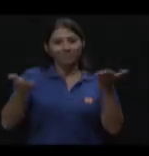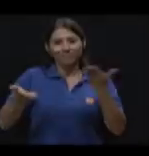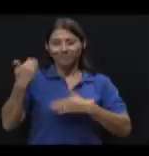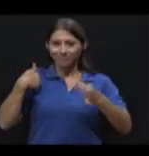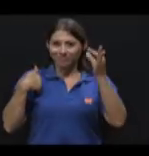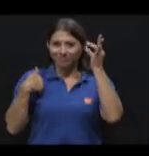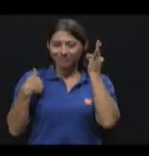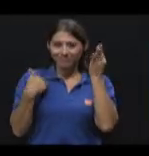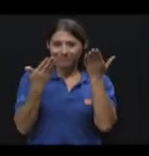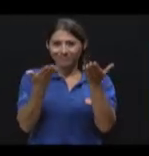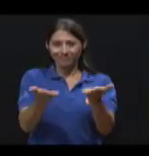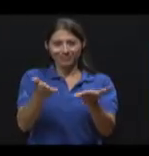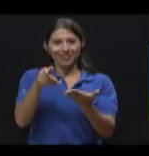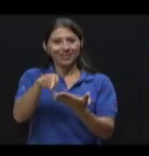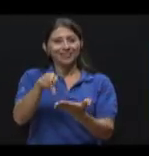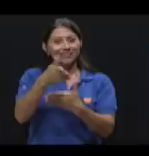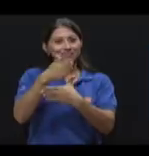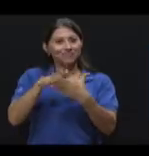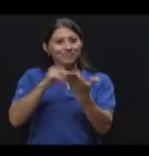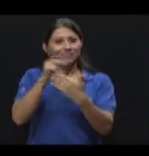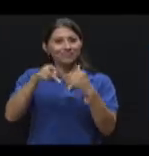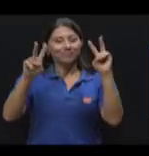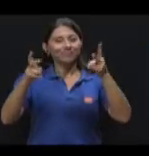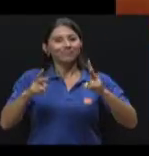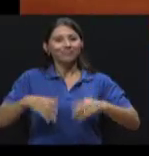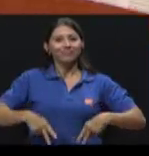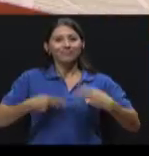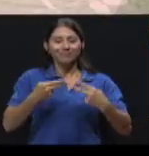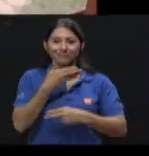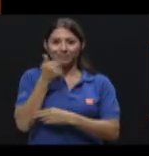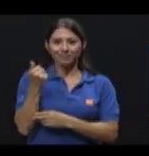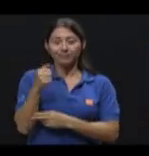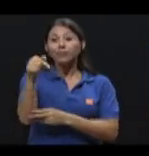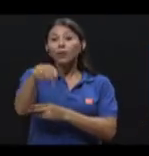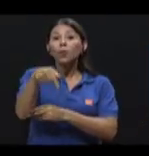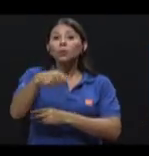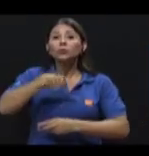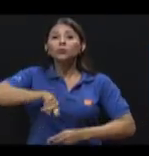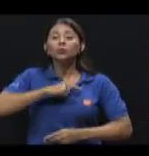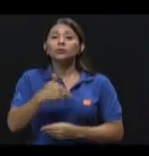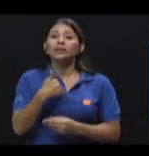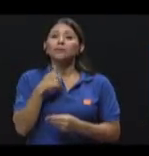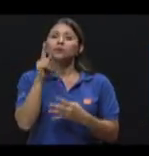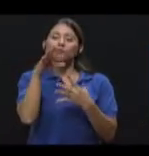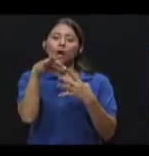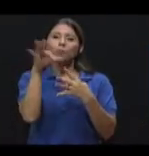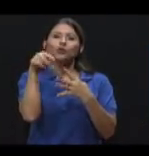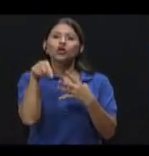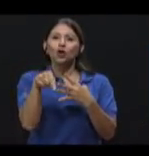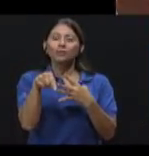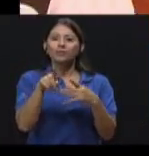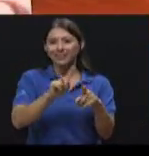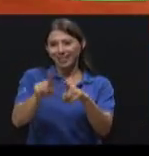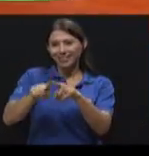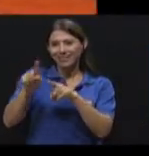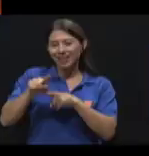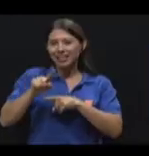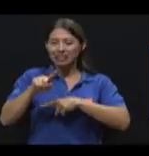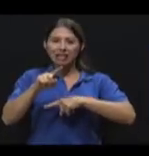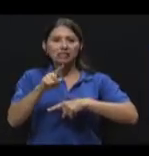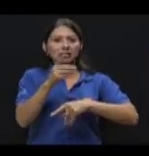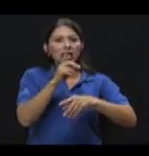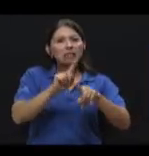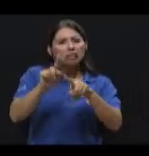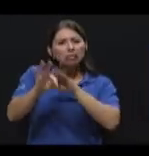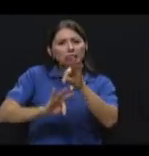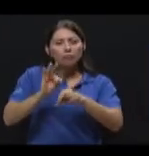mejor bienvenidos y bienvenidas a esta sección de vivir mejor el día de hoy traemos una opción de platos para las